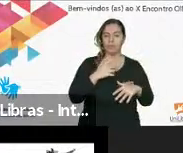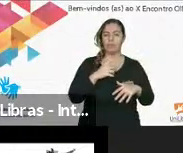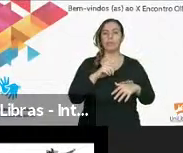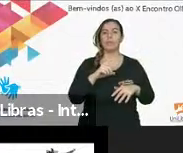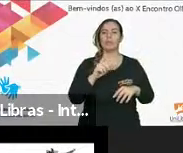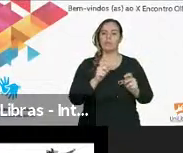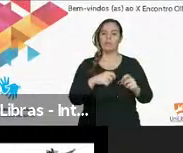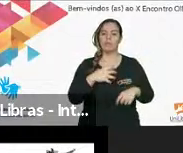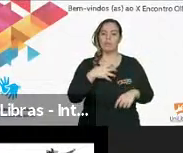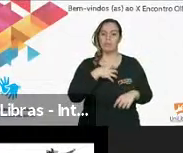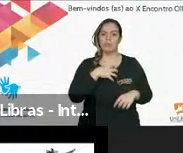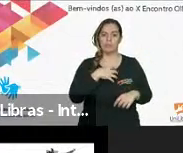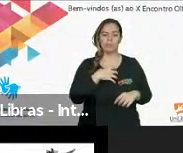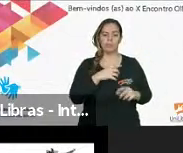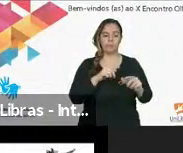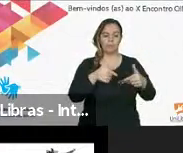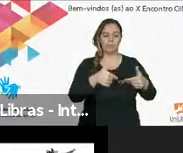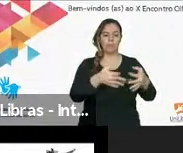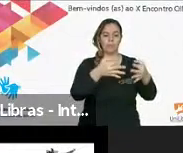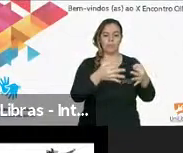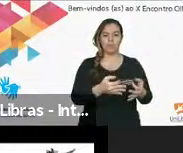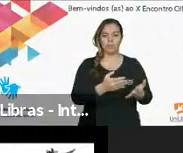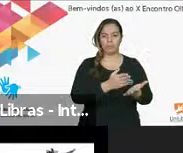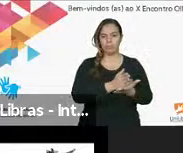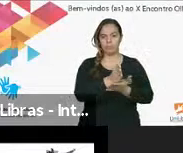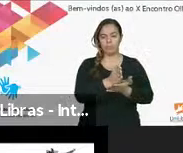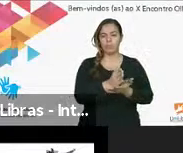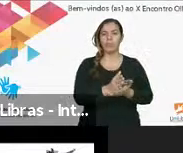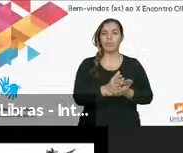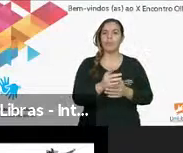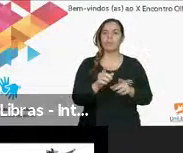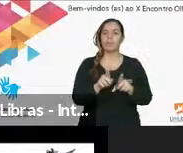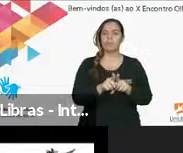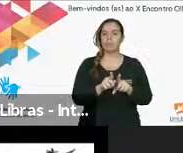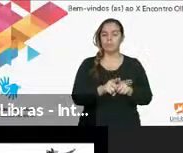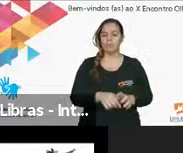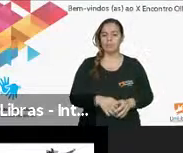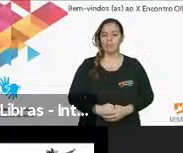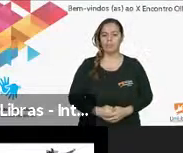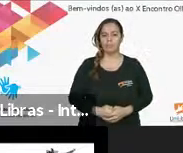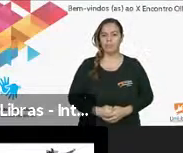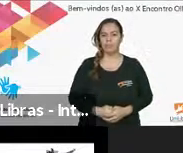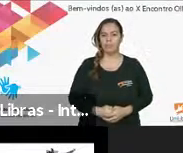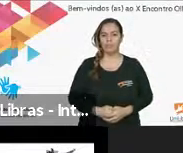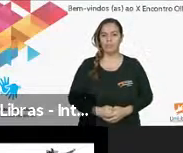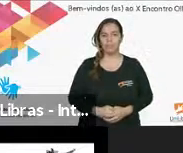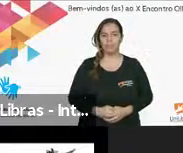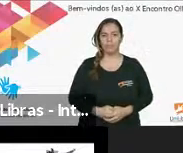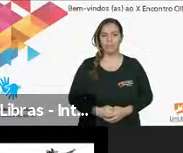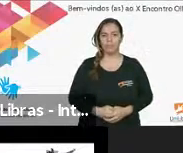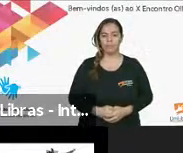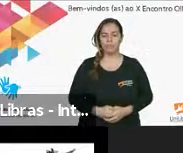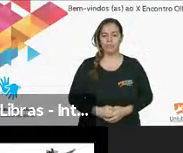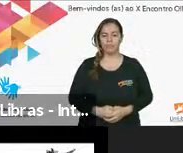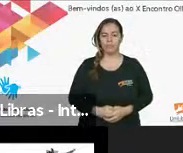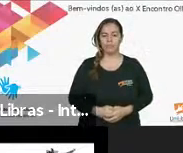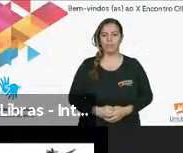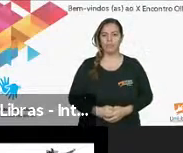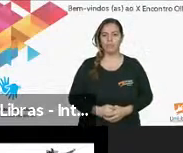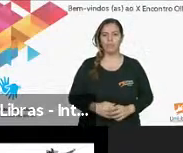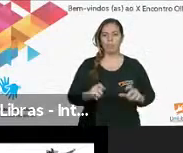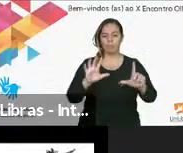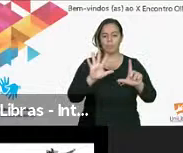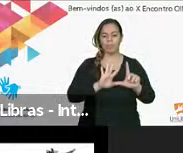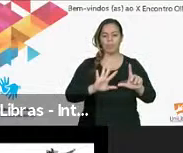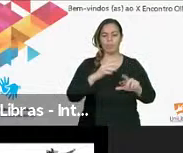este efector y la conducta es acercarse y eventualmente comérselo. Si ocurre al revés, si es el efector rojo el que se